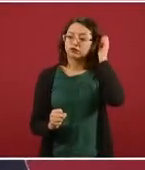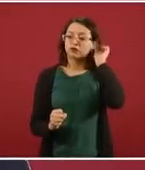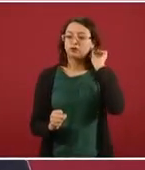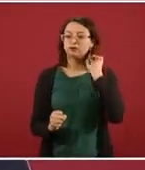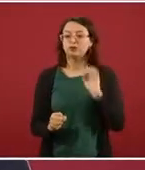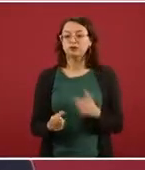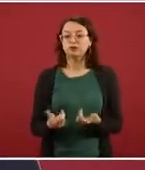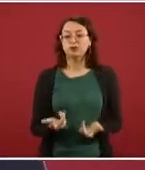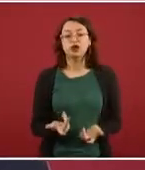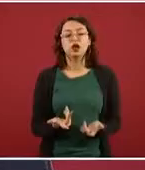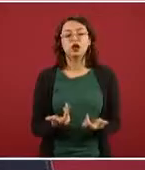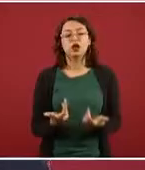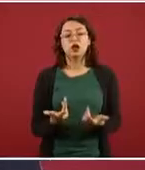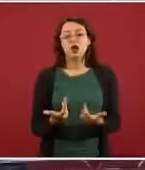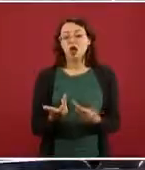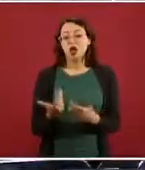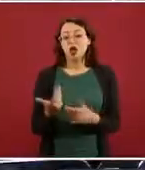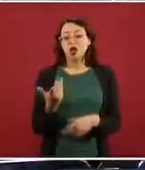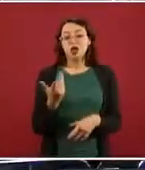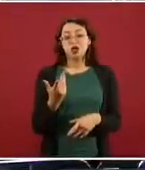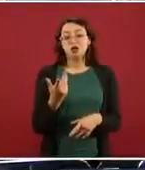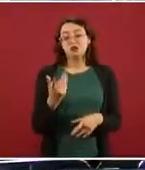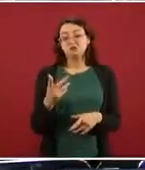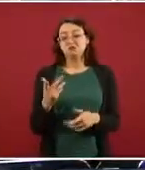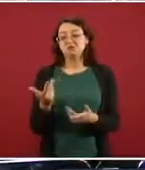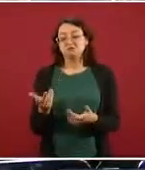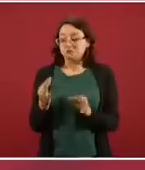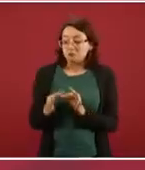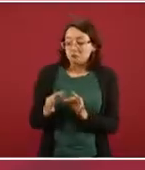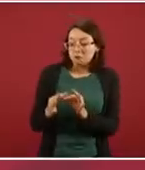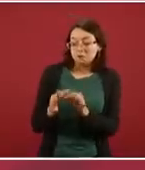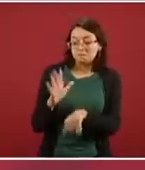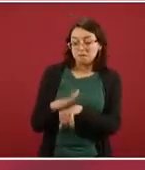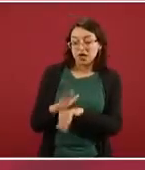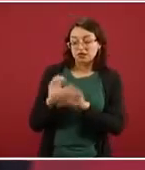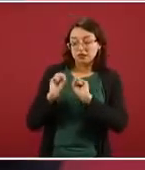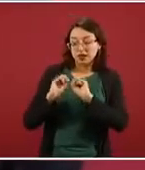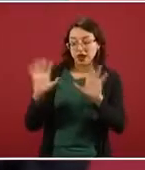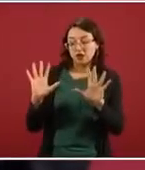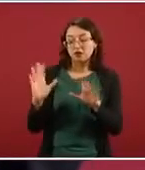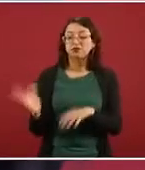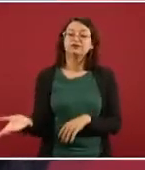puntualizar esto. En el caso de los empresarios, con razón también